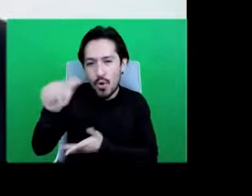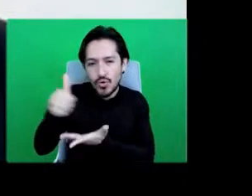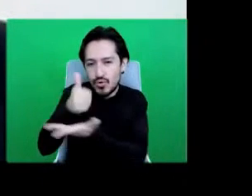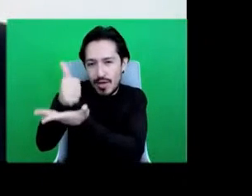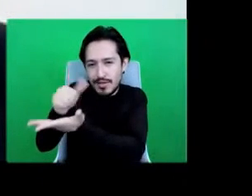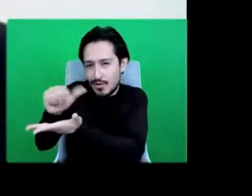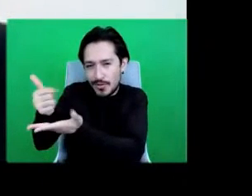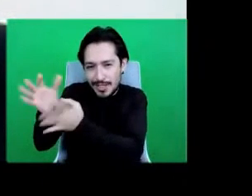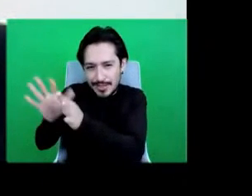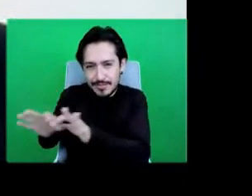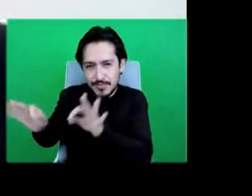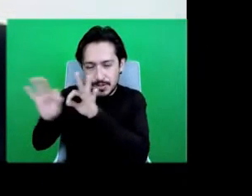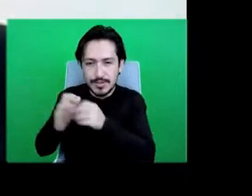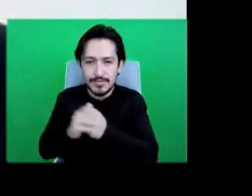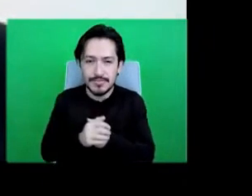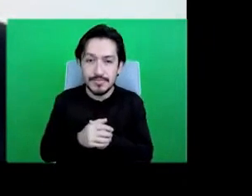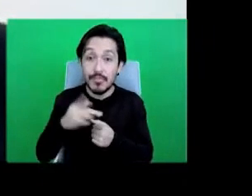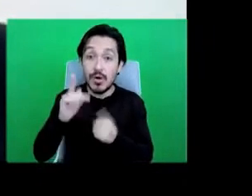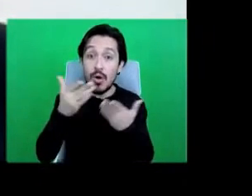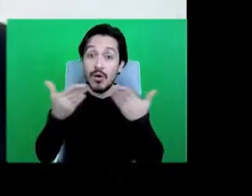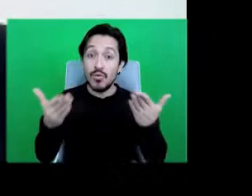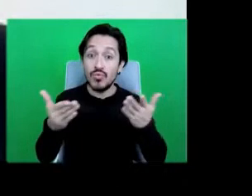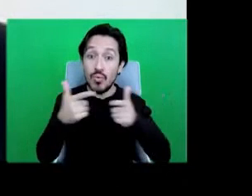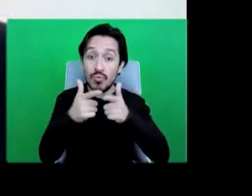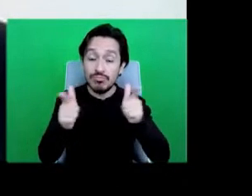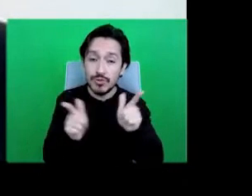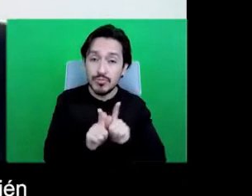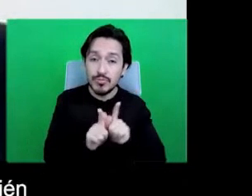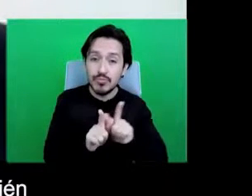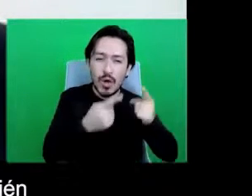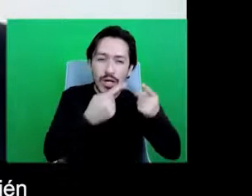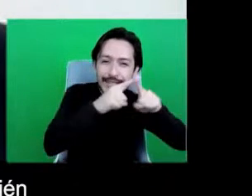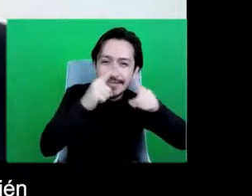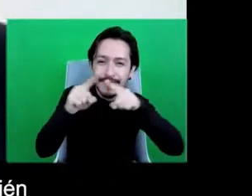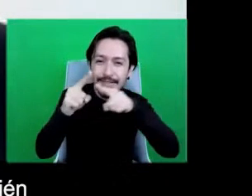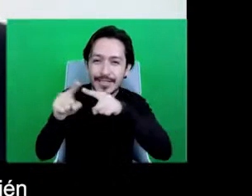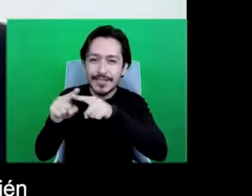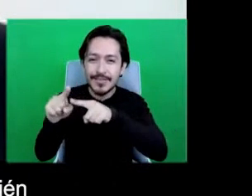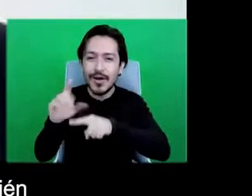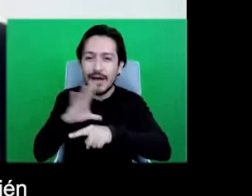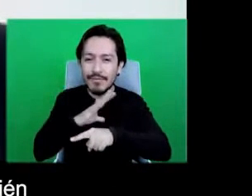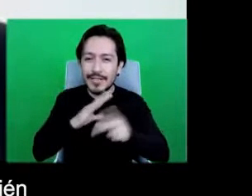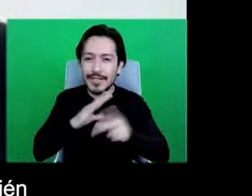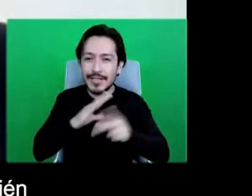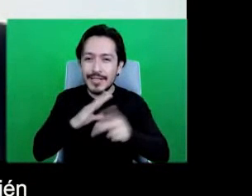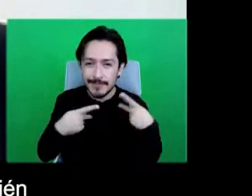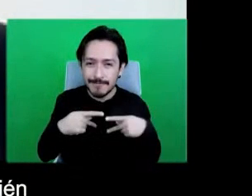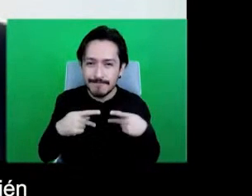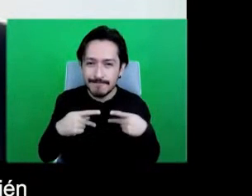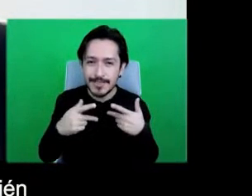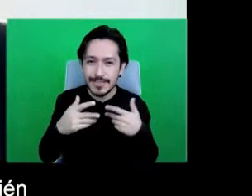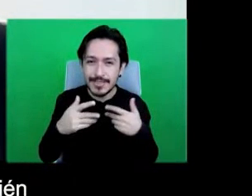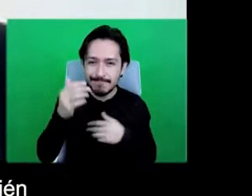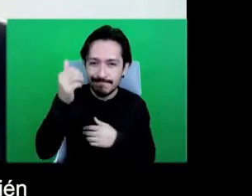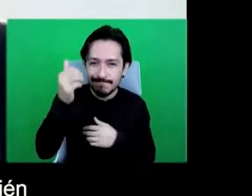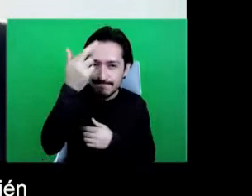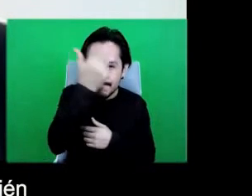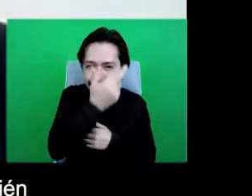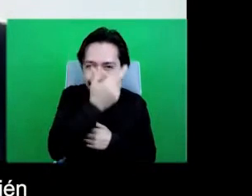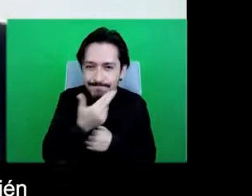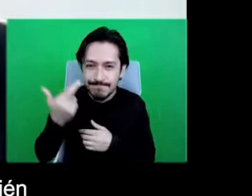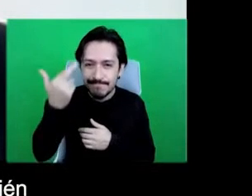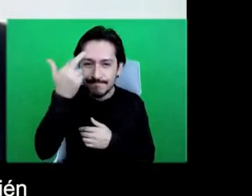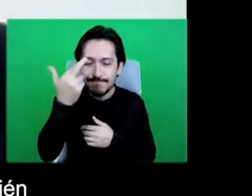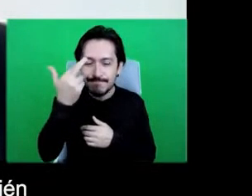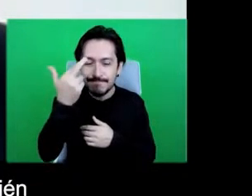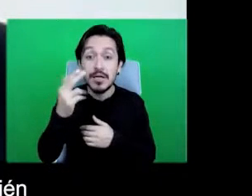un grupo diverso en donde hubo desde analistas hasta pues las comunidades indígenas también estaban representadas.